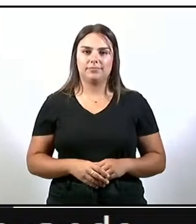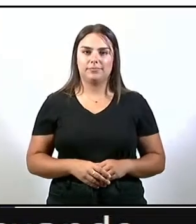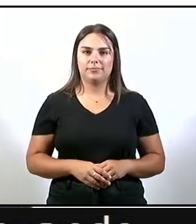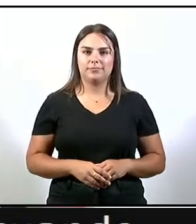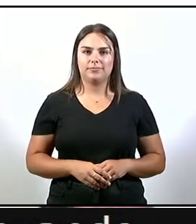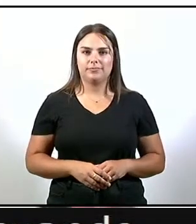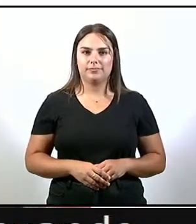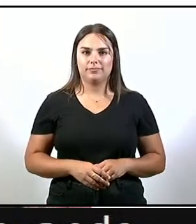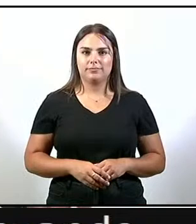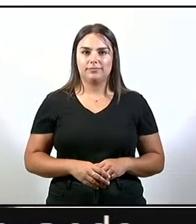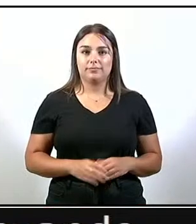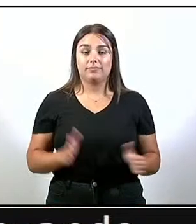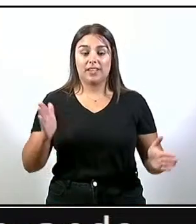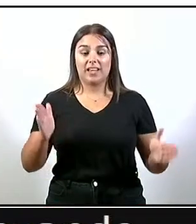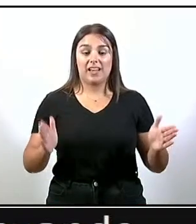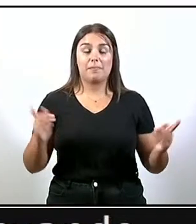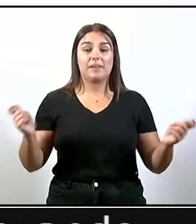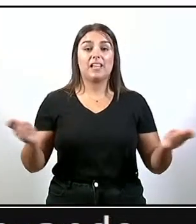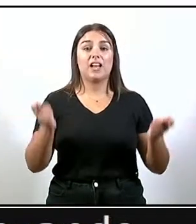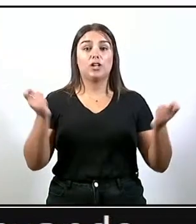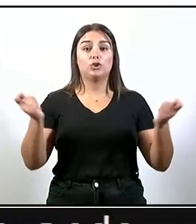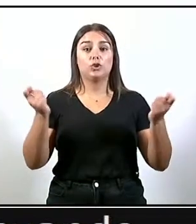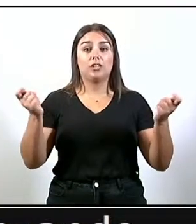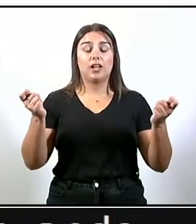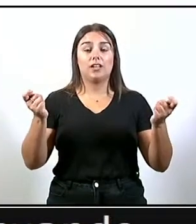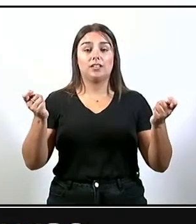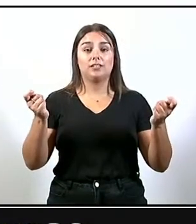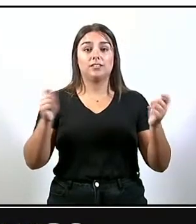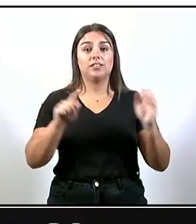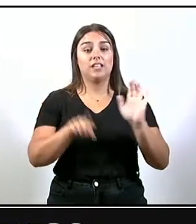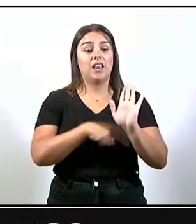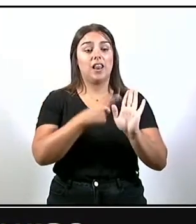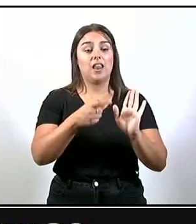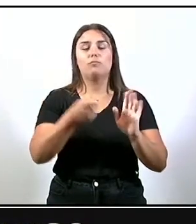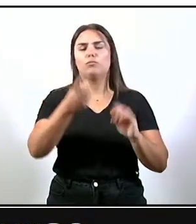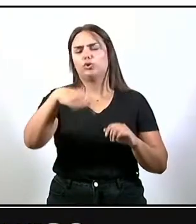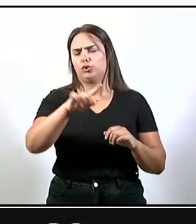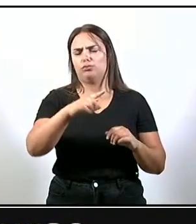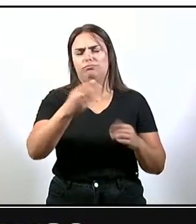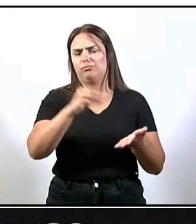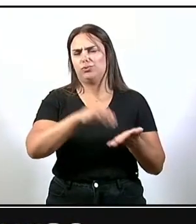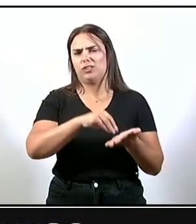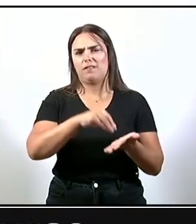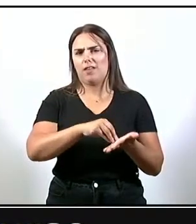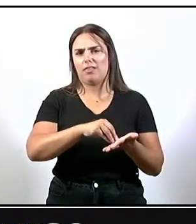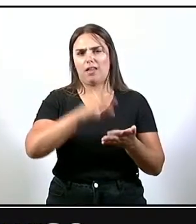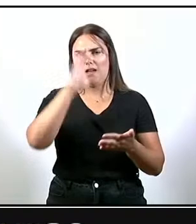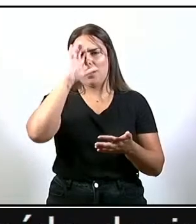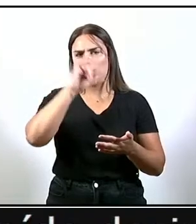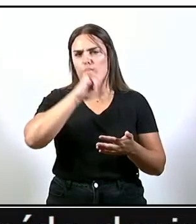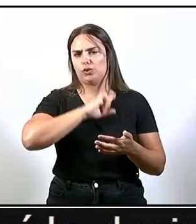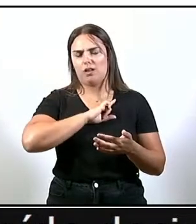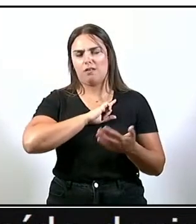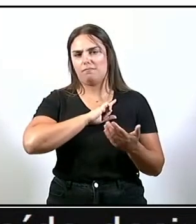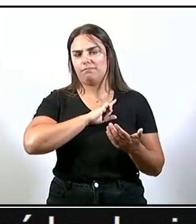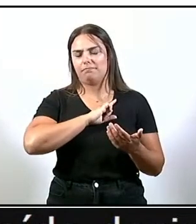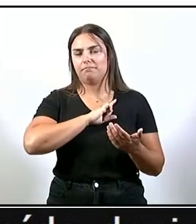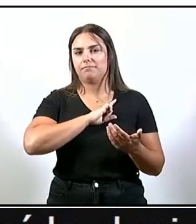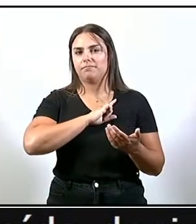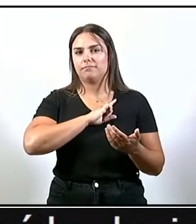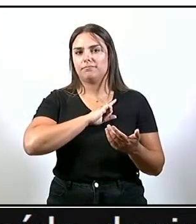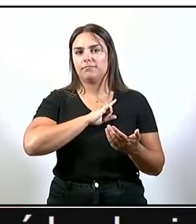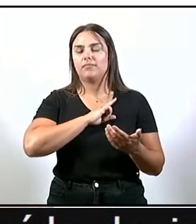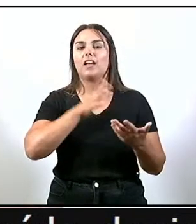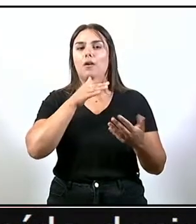A lo largo de la campaña electoral me habéis oído decir en multitud de ocasiones que había que elegir